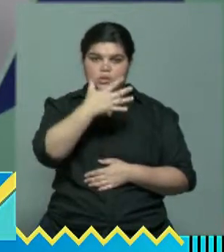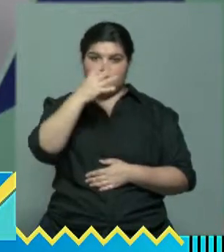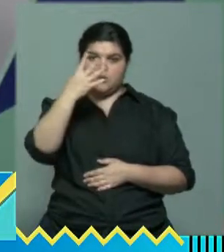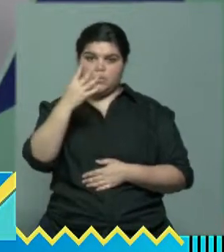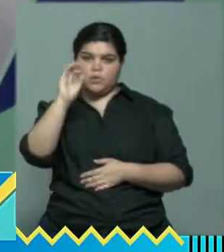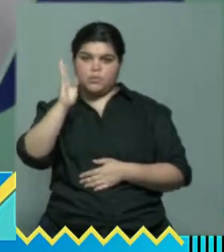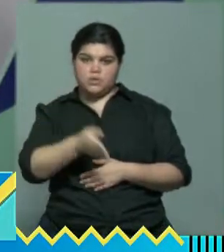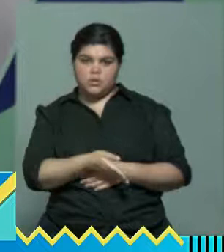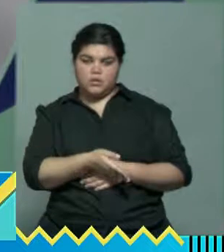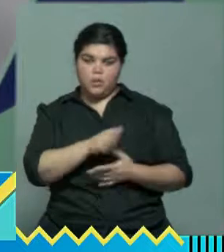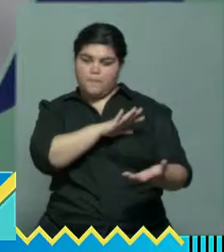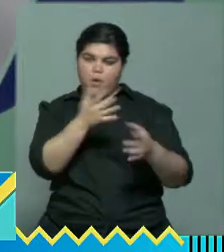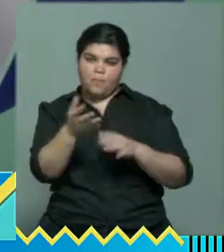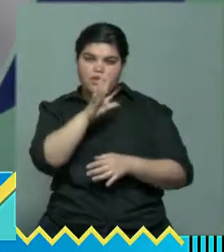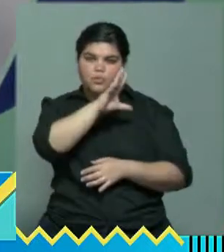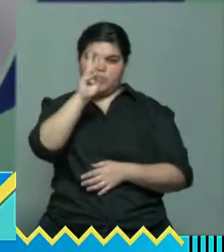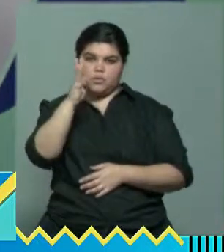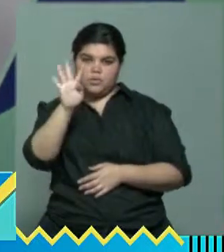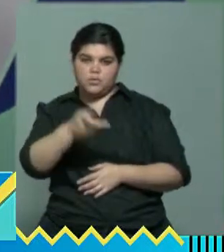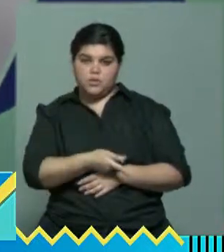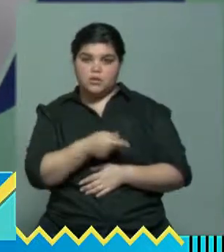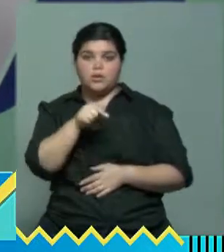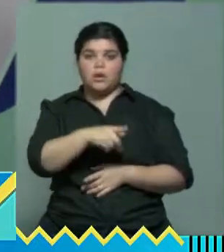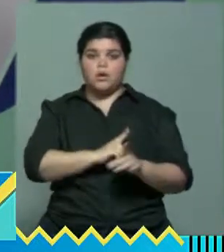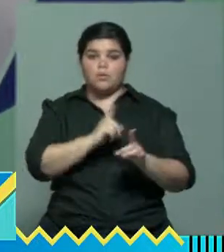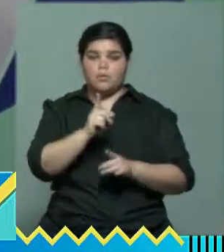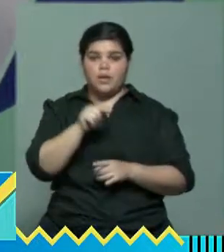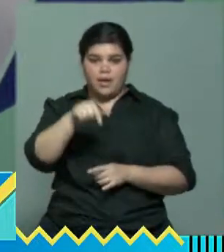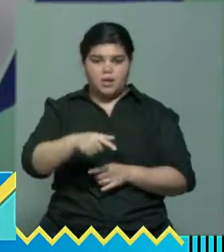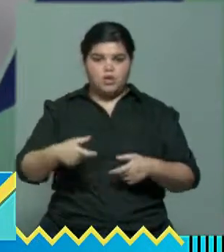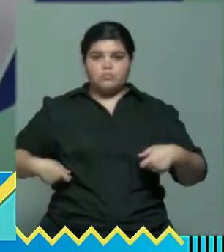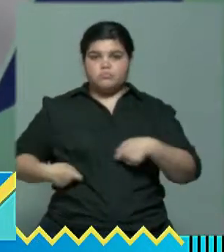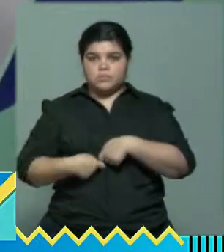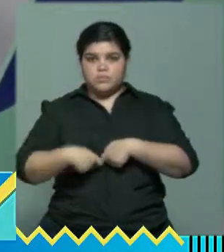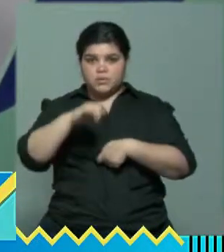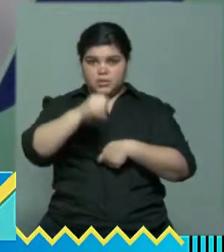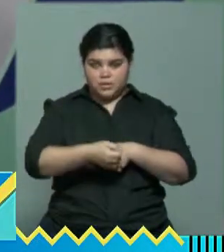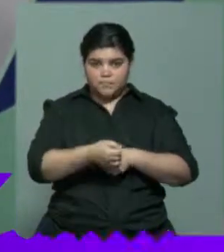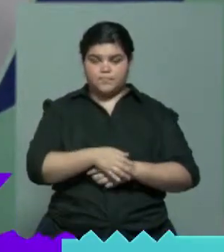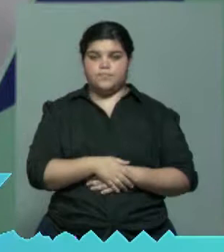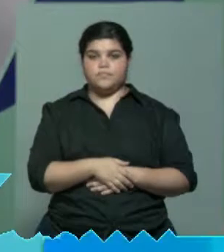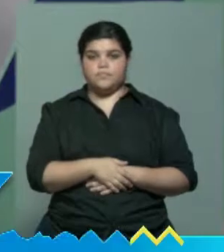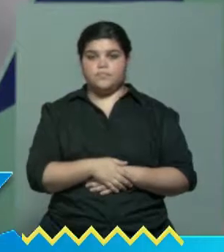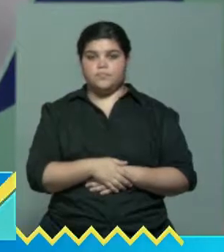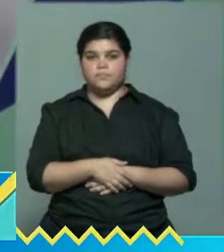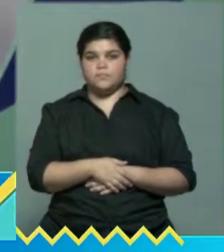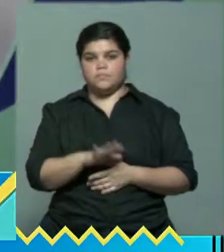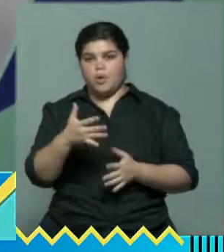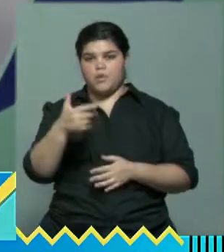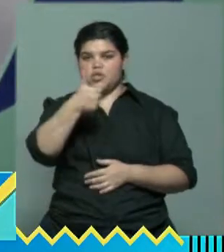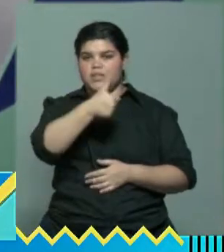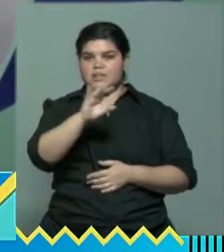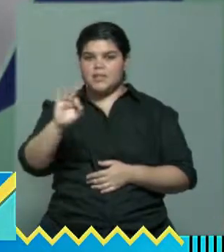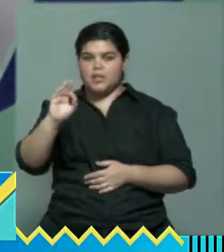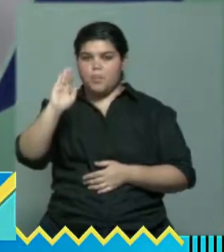54% aproximado de conductores utiliza el cinturón de seguridad y un término del 60%